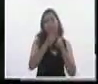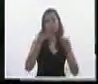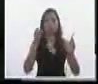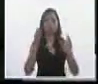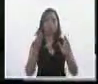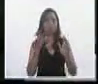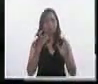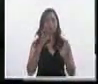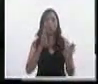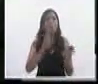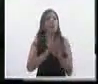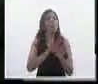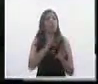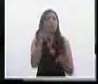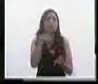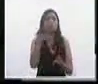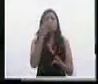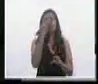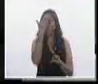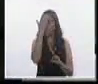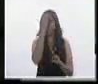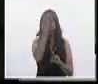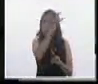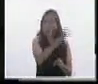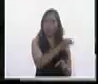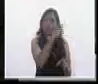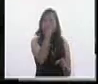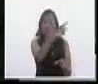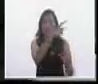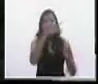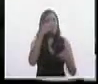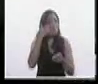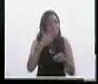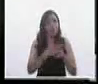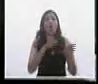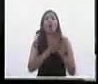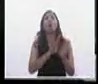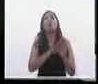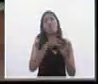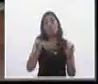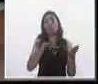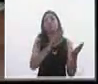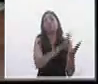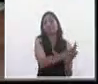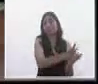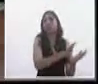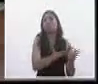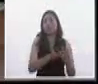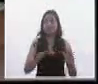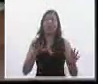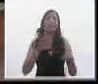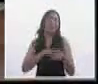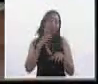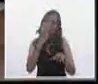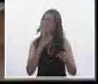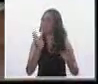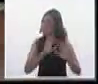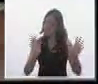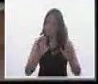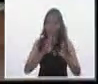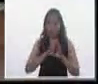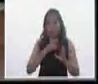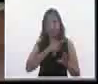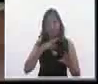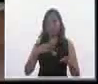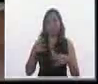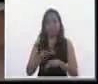Eh a esta persona desde su madurez desde su responsabilidad discando no ahí parte la inclusión no la tolerancia y